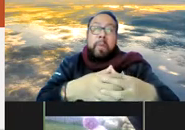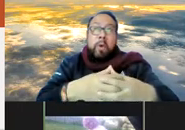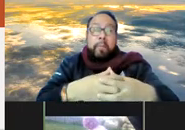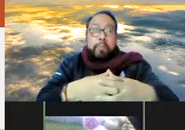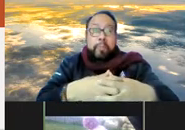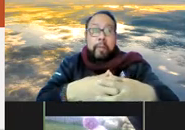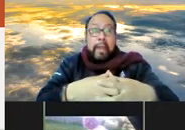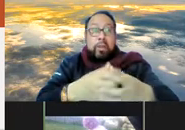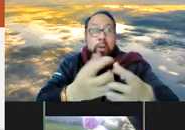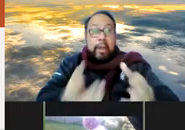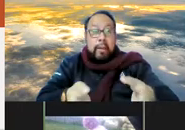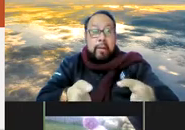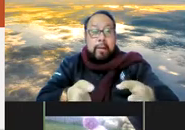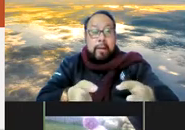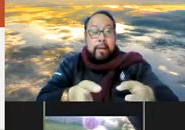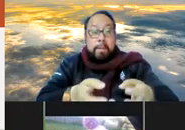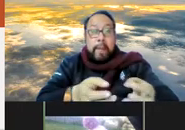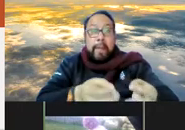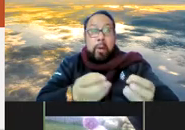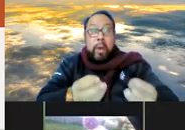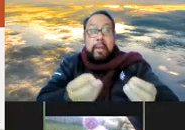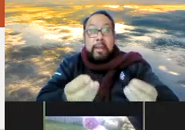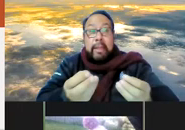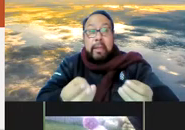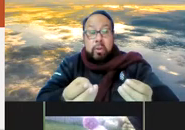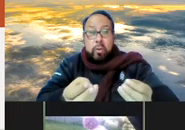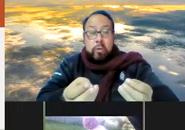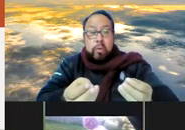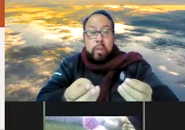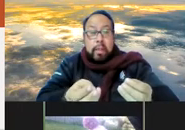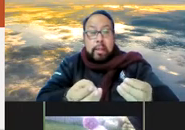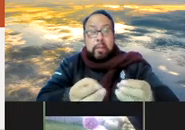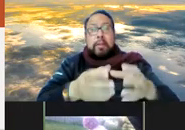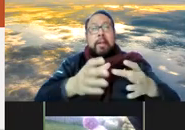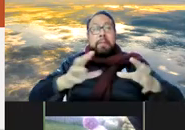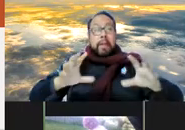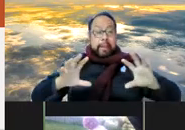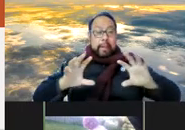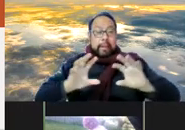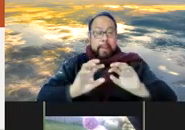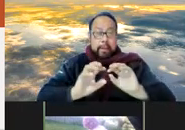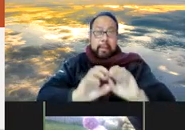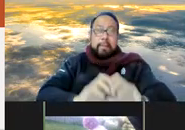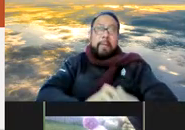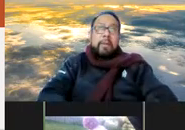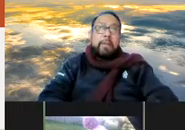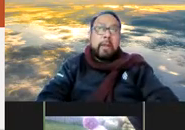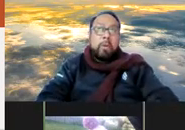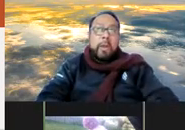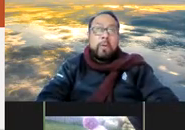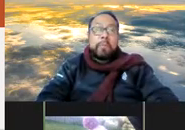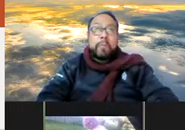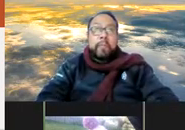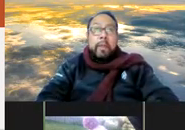¿Qué grupo editorial va a evaluar ese texto? Entonces, también aquí en esta parte, vamos a